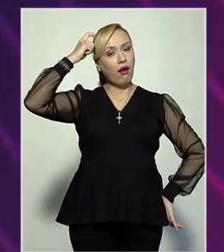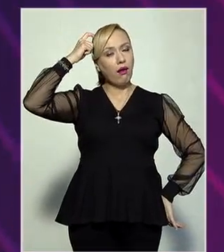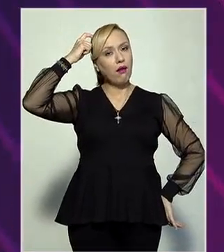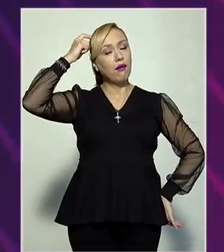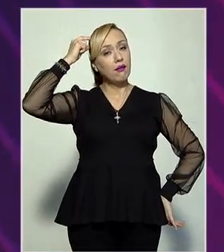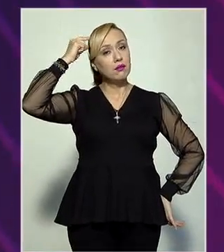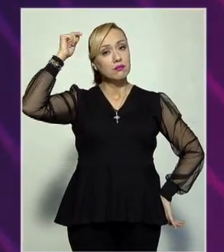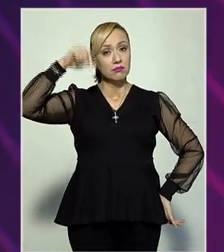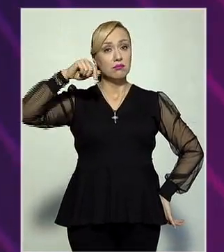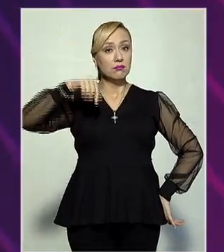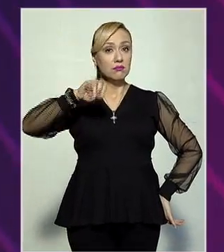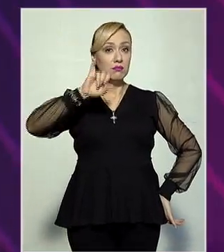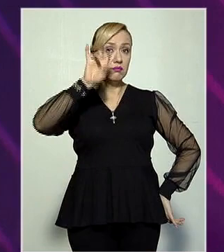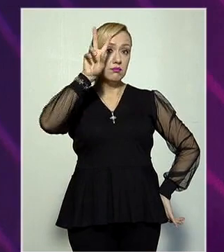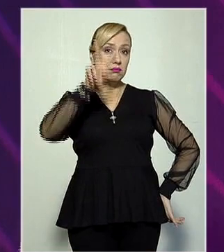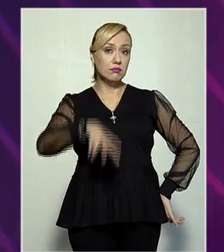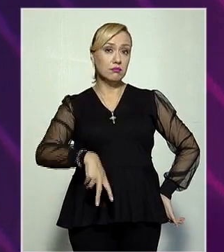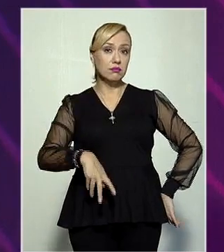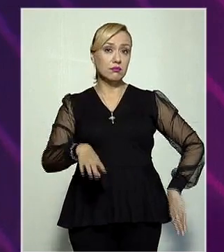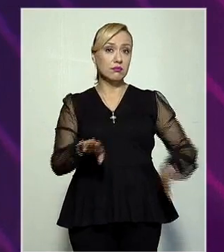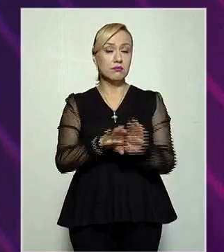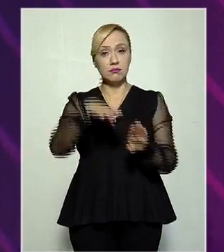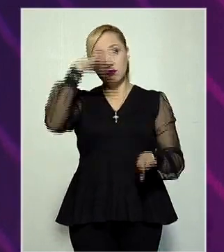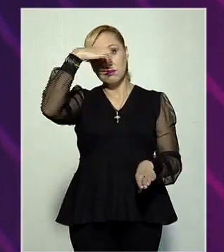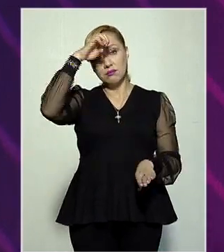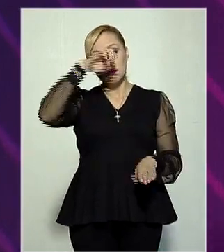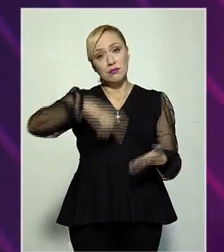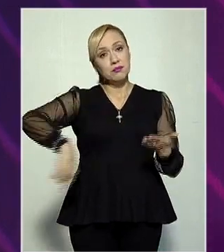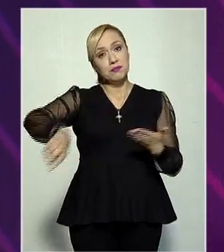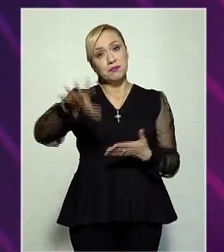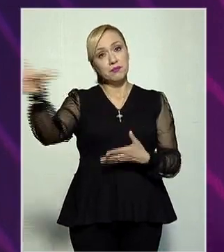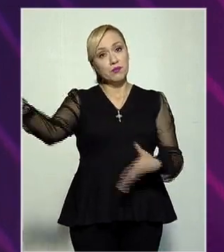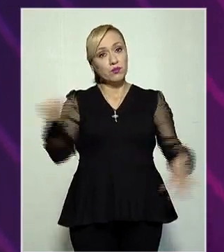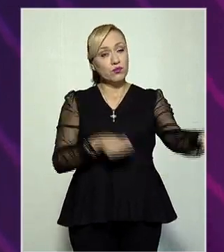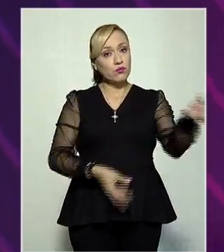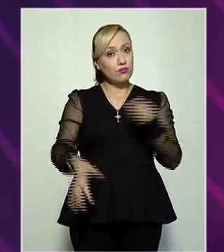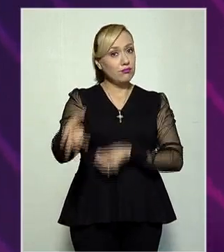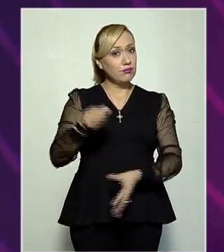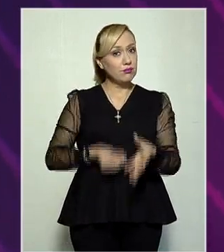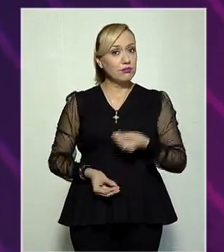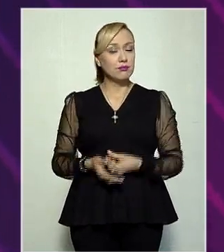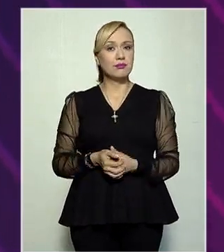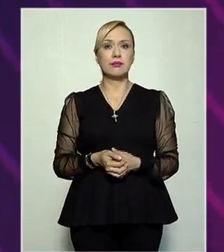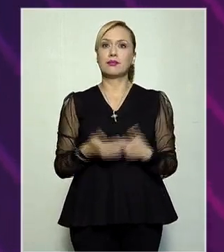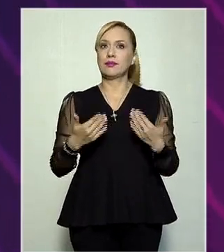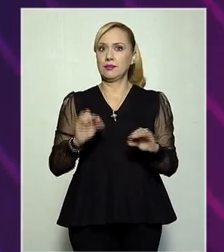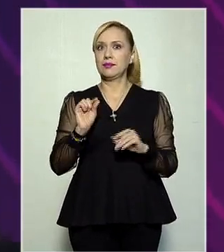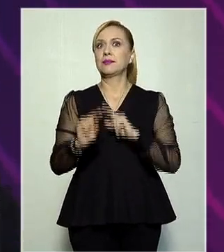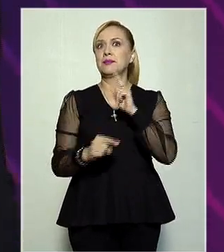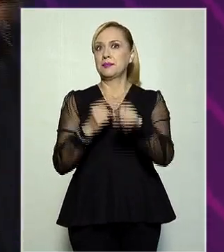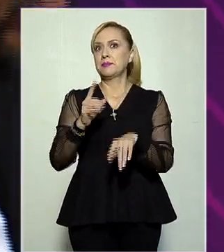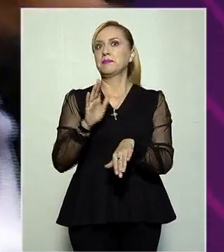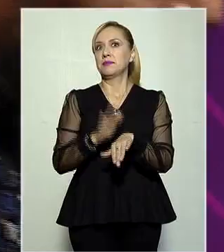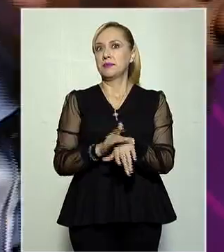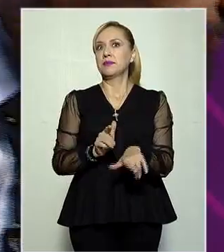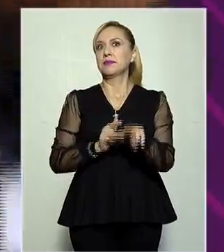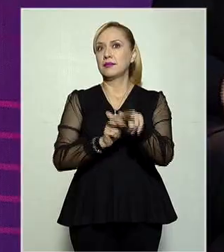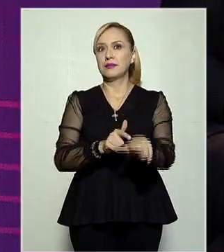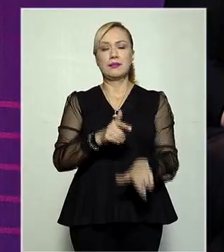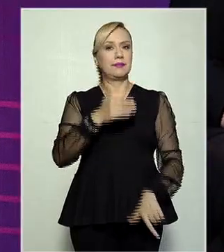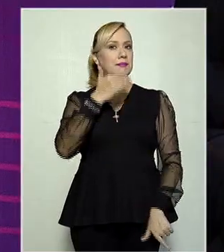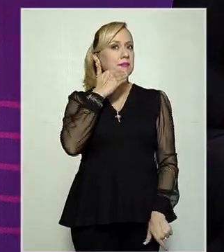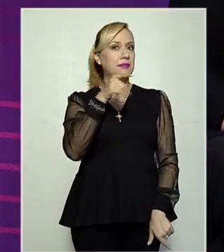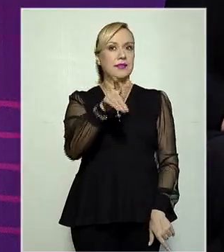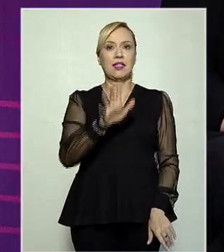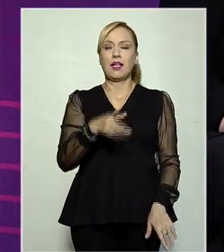recoge buena parte de esos principios, de esas experiencias, ¿no? De las familias. Claro, ahora comentaremos la ley más adelante y creo que es bueno que hayas